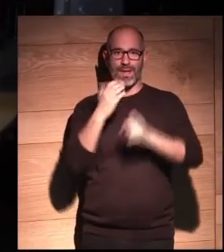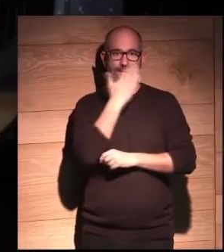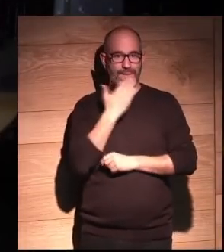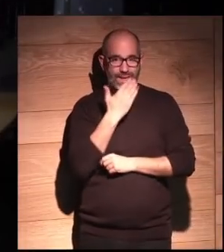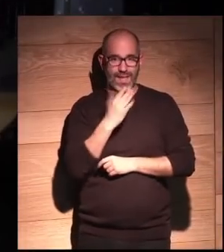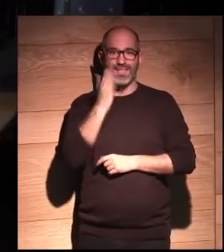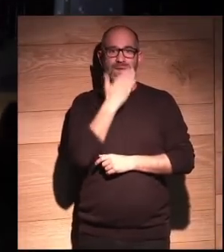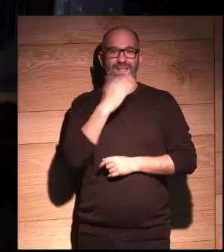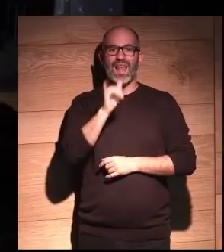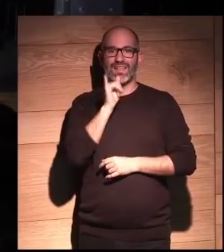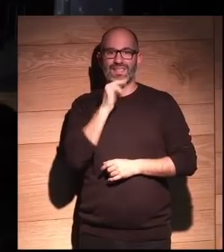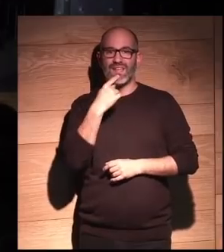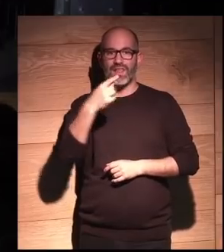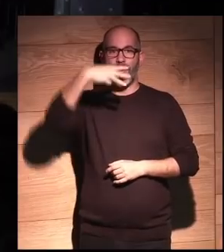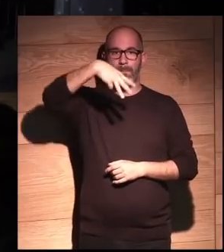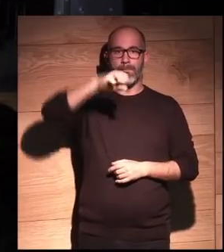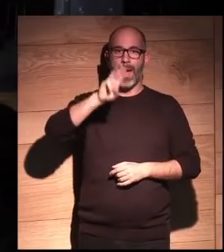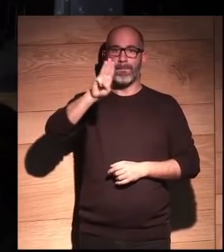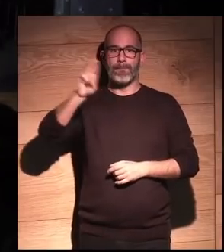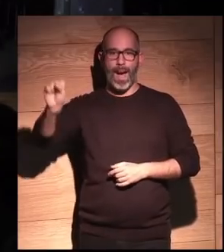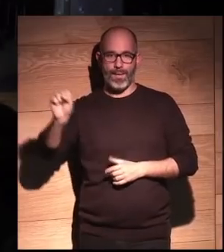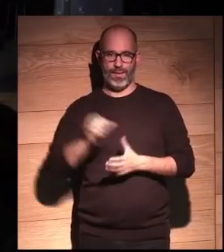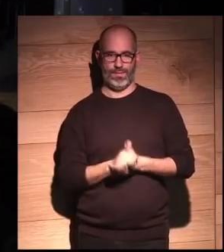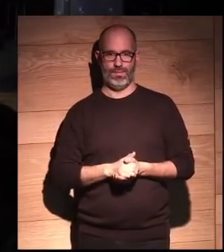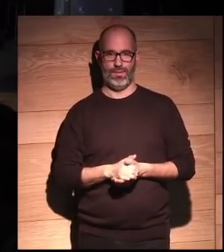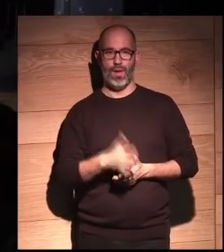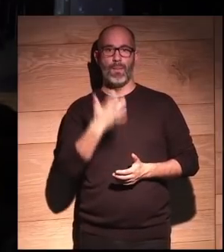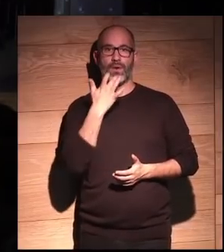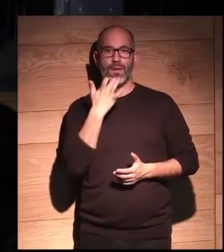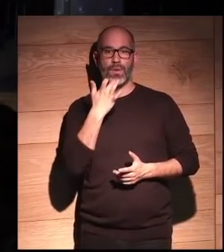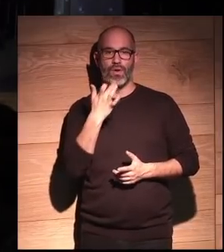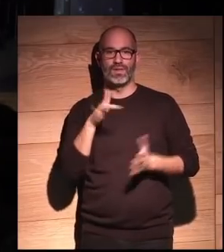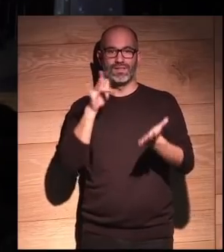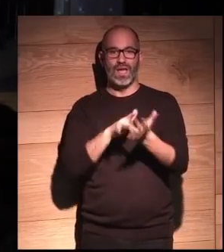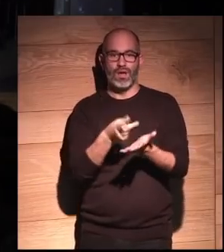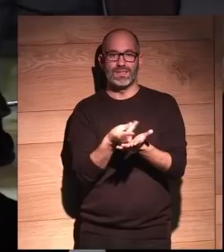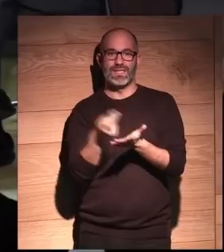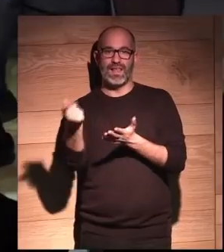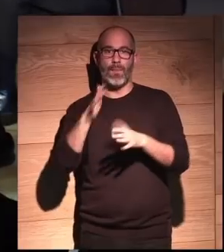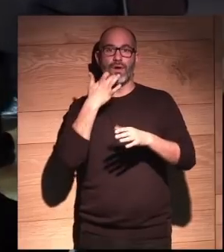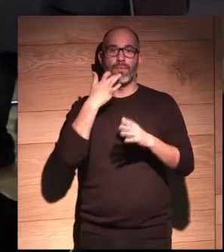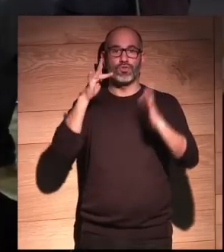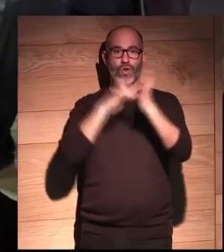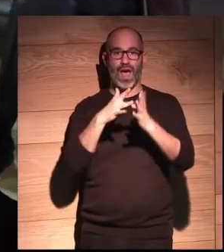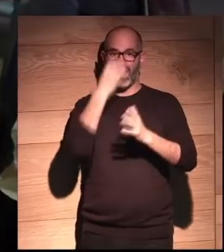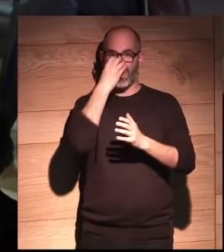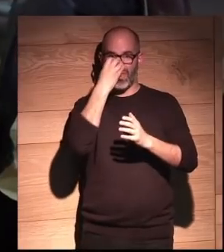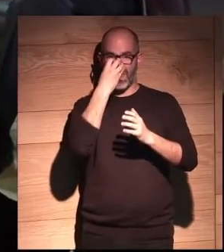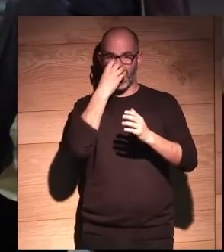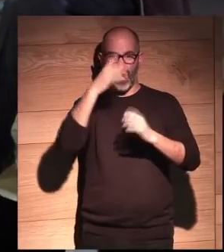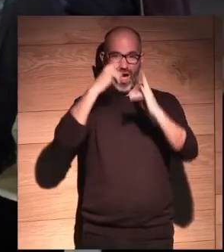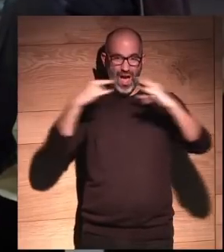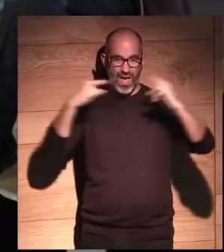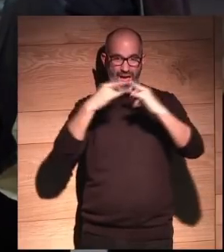Bueno, servilleta en latín se dice mappa, con dos P's, mappa. Por ejemplo, dar la salida a la carrera en el circo, cuando salían